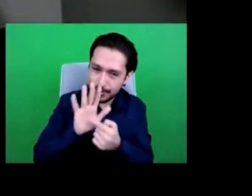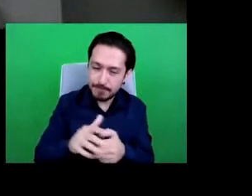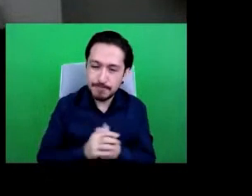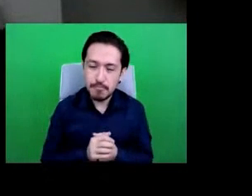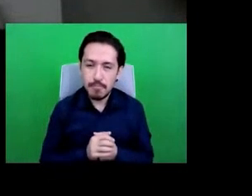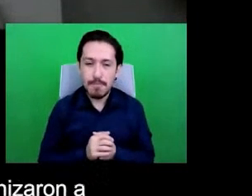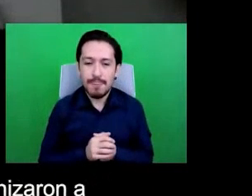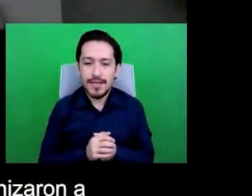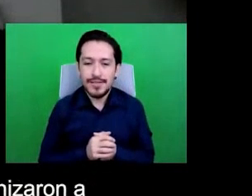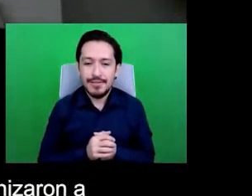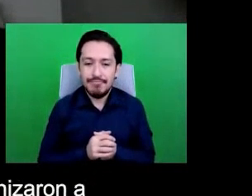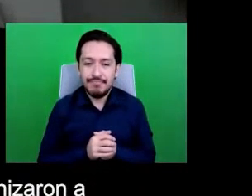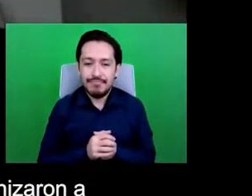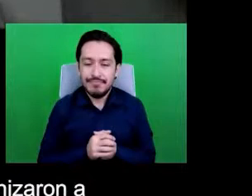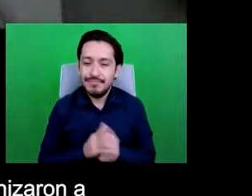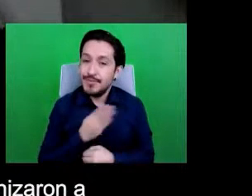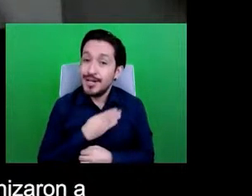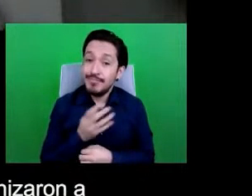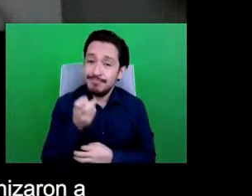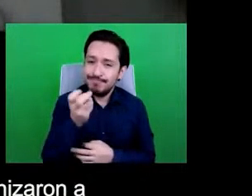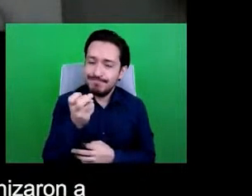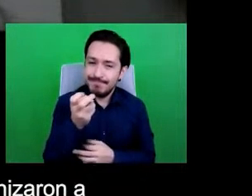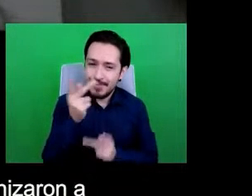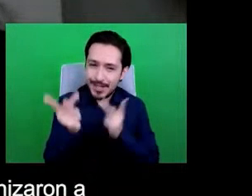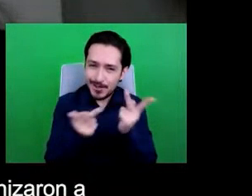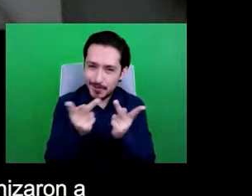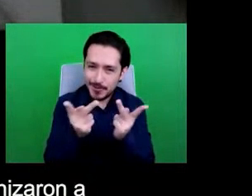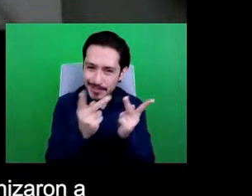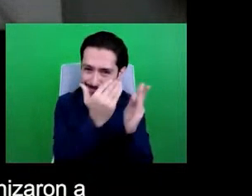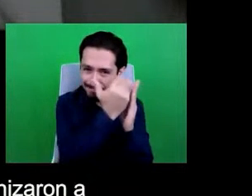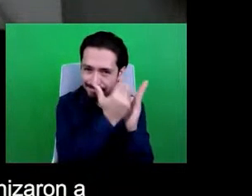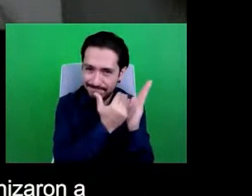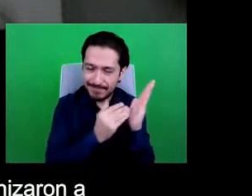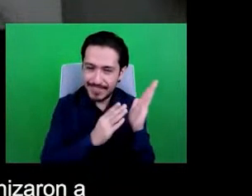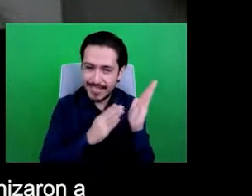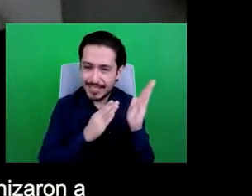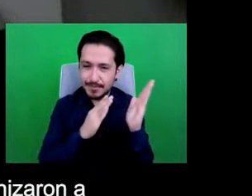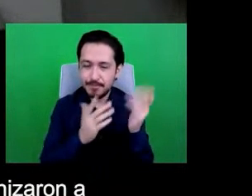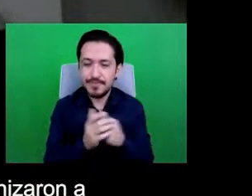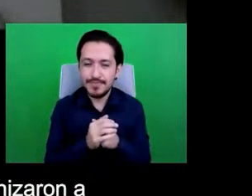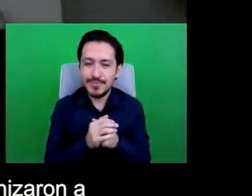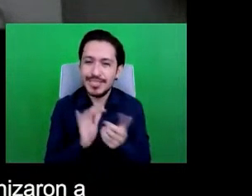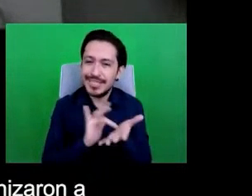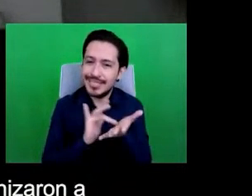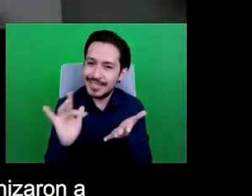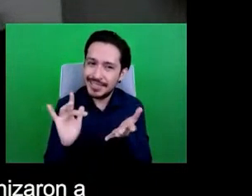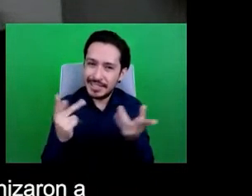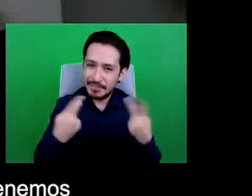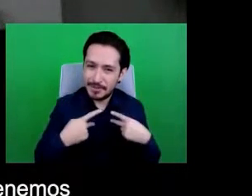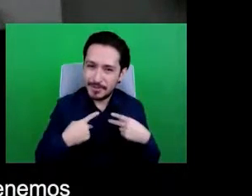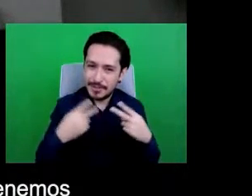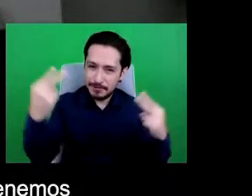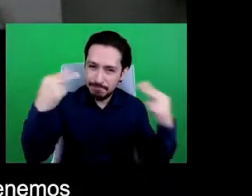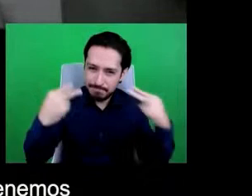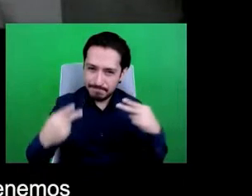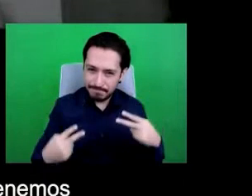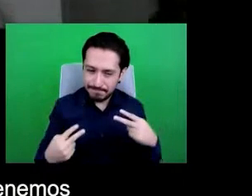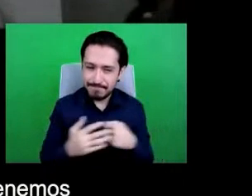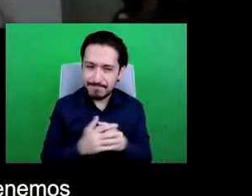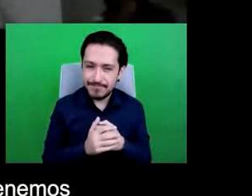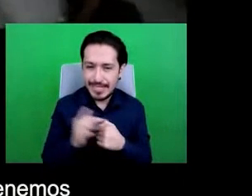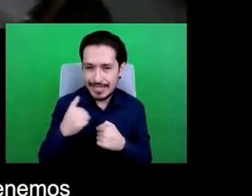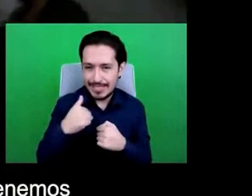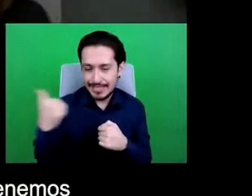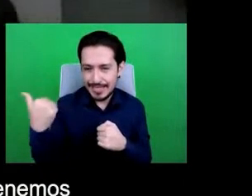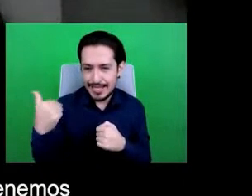tenemos del público. Les agradecemos mucho a todos los que nos sintonizaron, a todos los que nos acompañaron en esta plática.